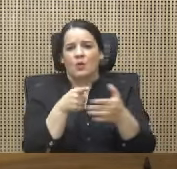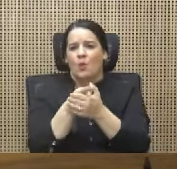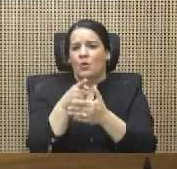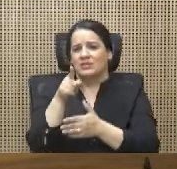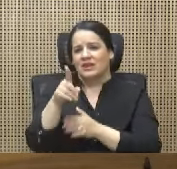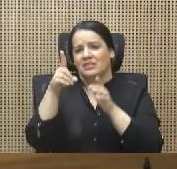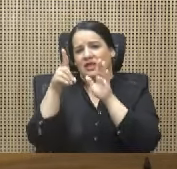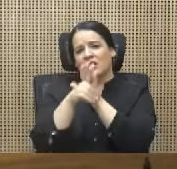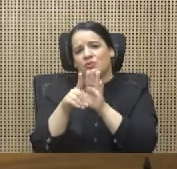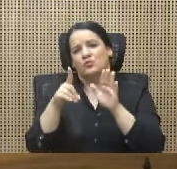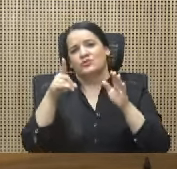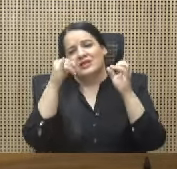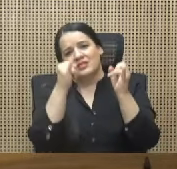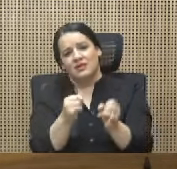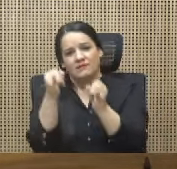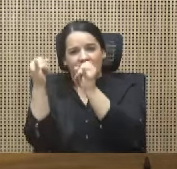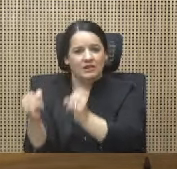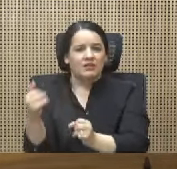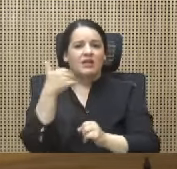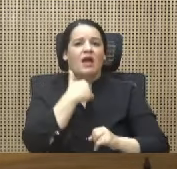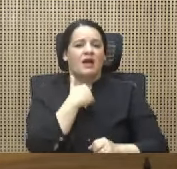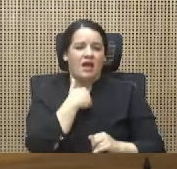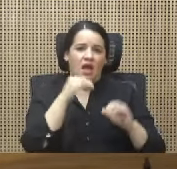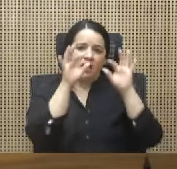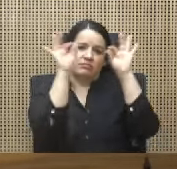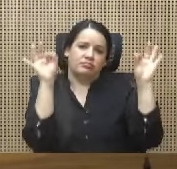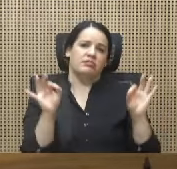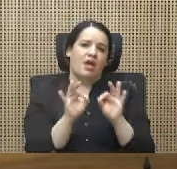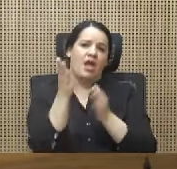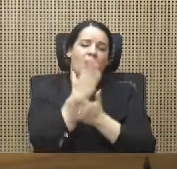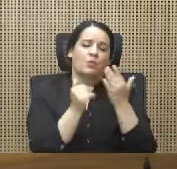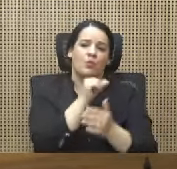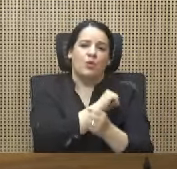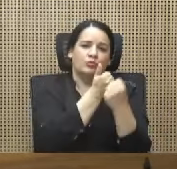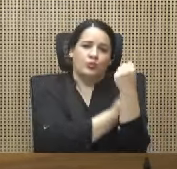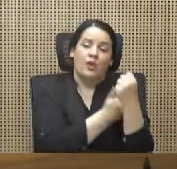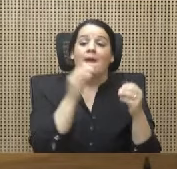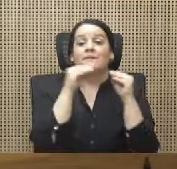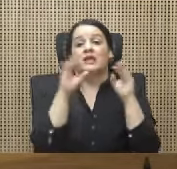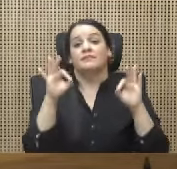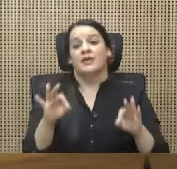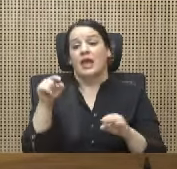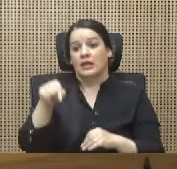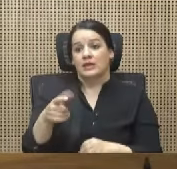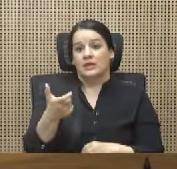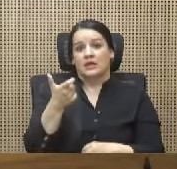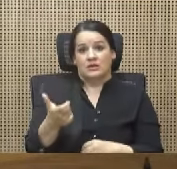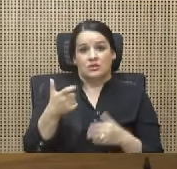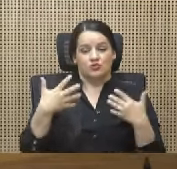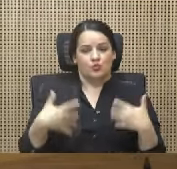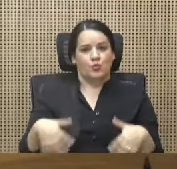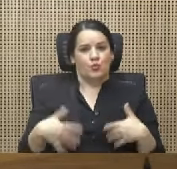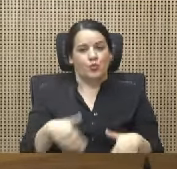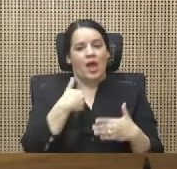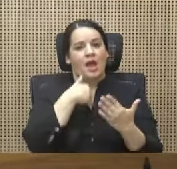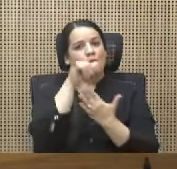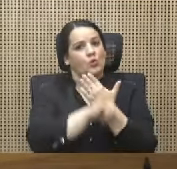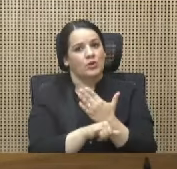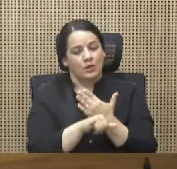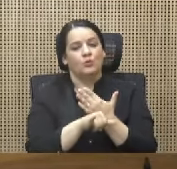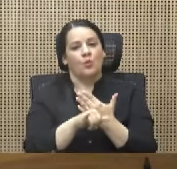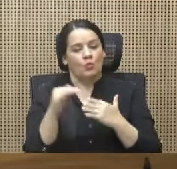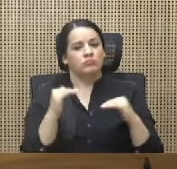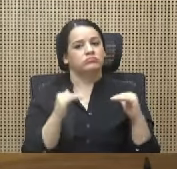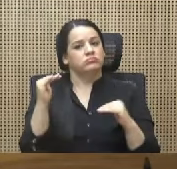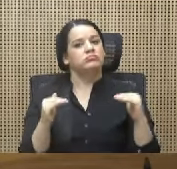derechos individuales y que tienen tintes autoritarios. Más bien, dichosamente acá tenemos un proyecto que ha logrado ser equilibrado en el proceso